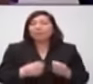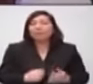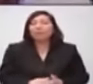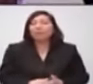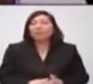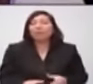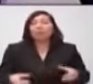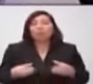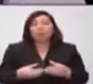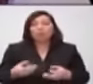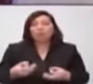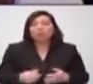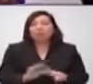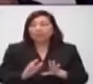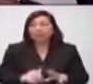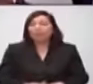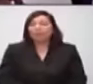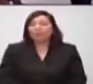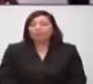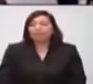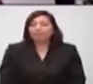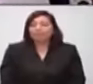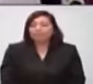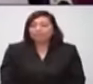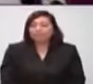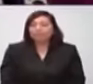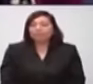seguramente la Comisión de Presupuesto evaluará.